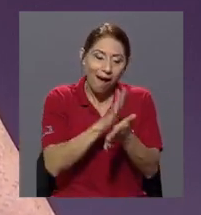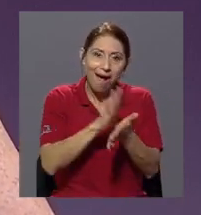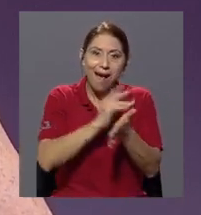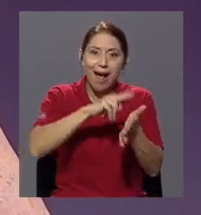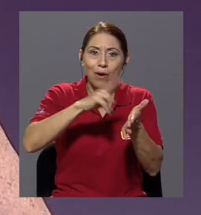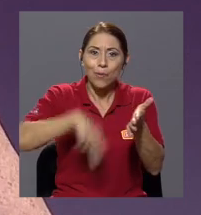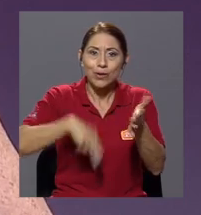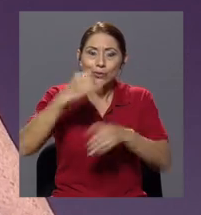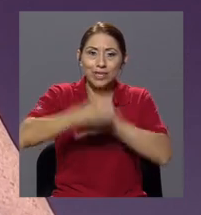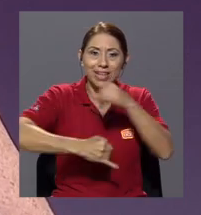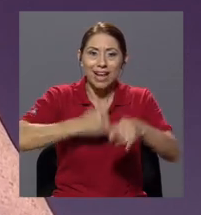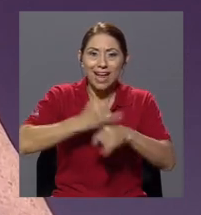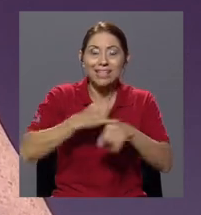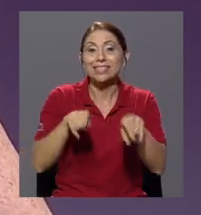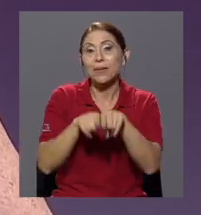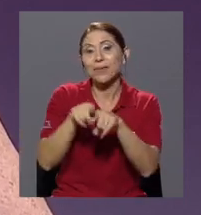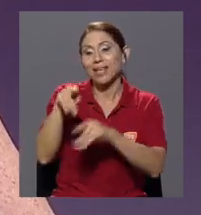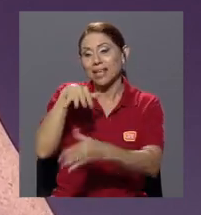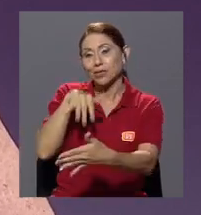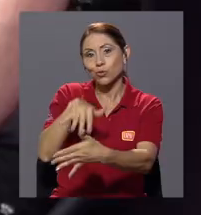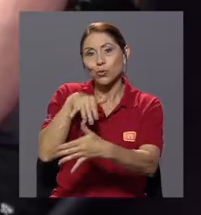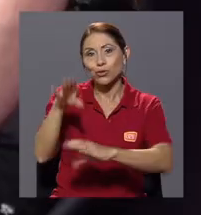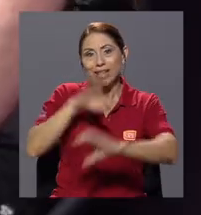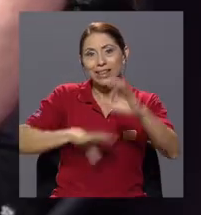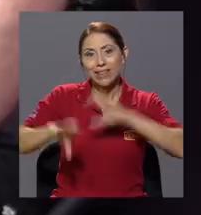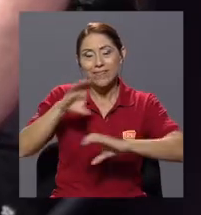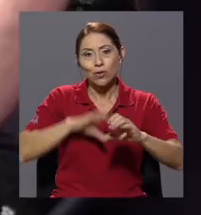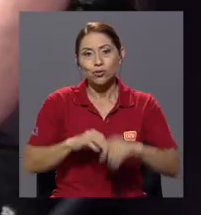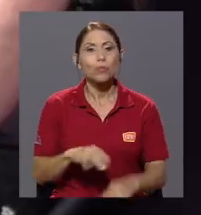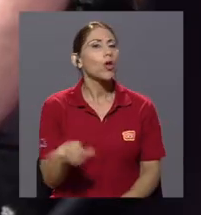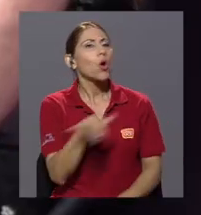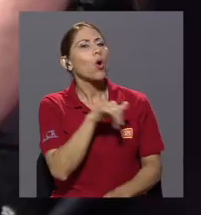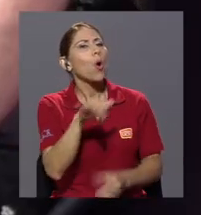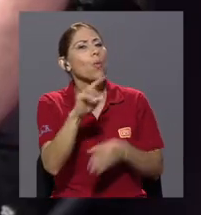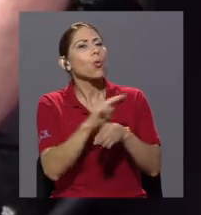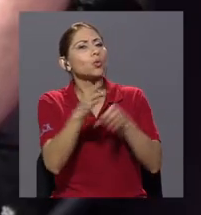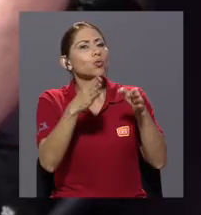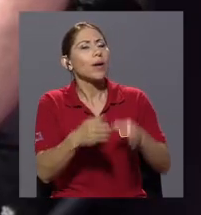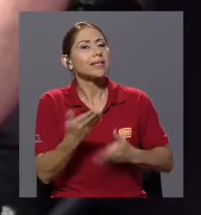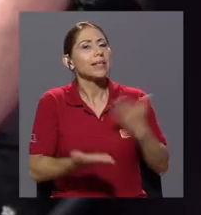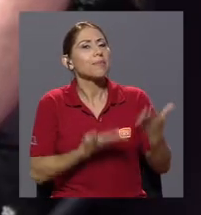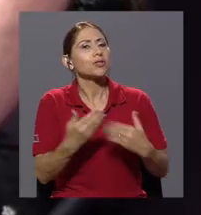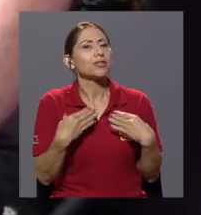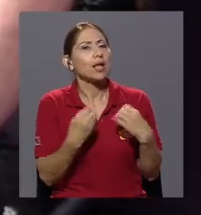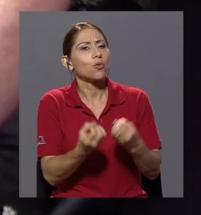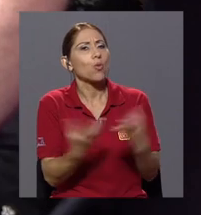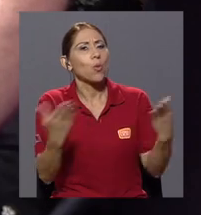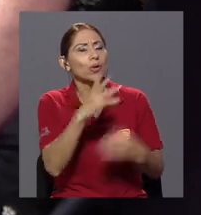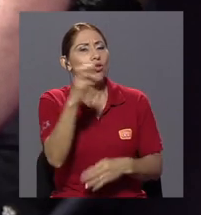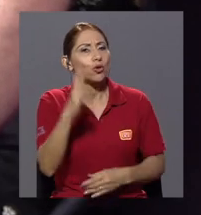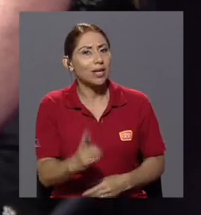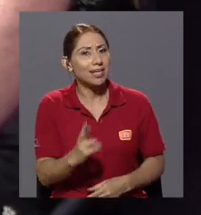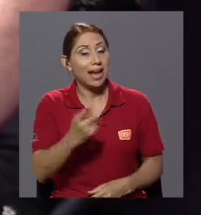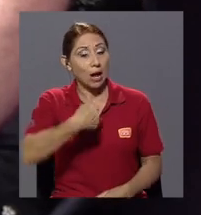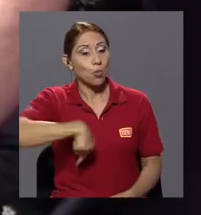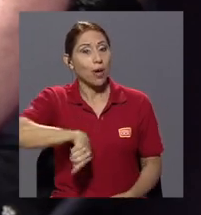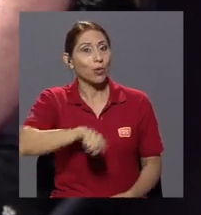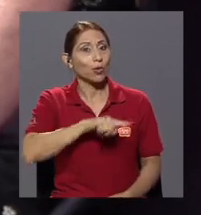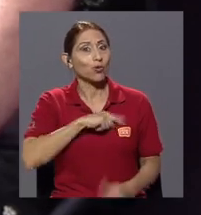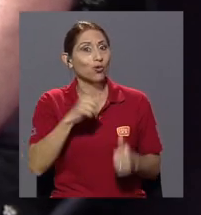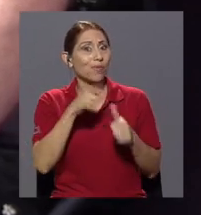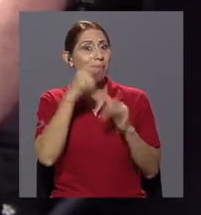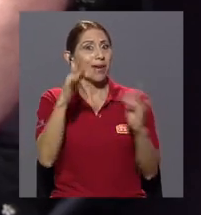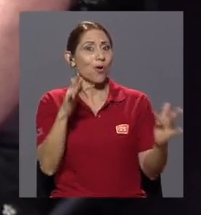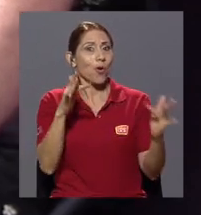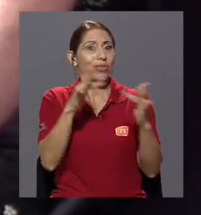tenemos acceso a los estudios científicos como usuarios de los servicios de salud públicos en costa rica a la hora de acercarnos a